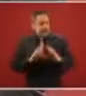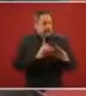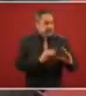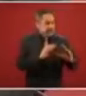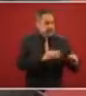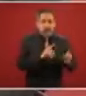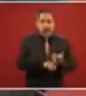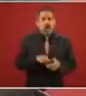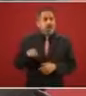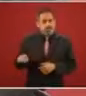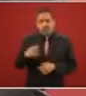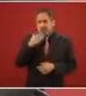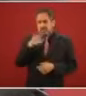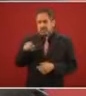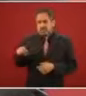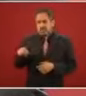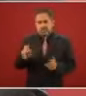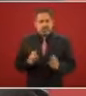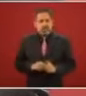las iglesias,